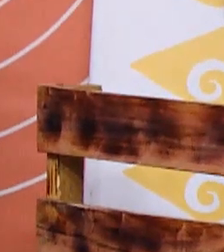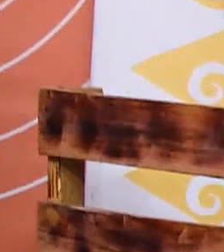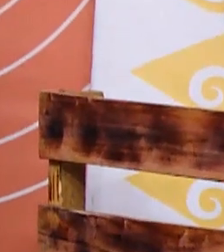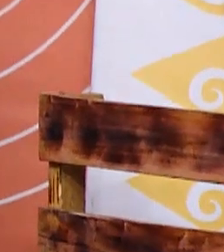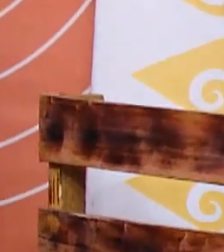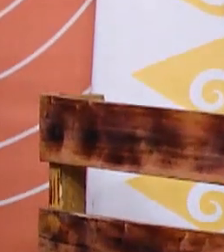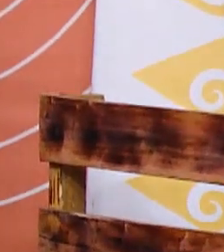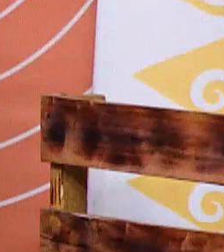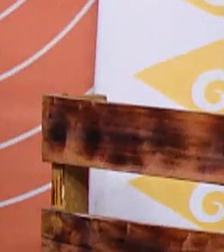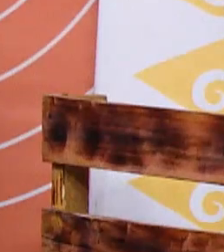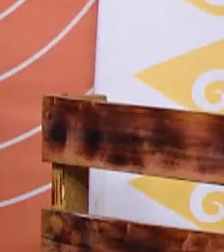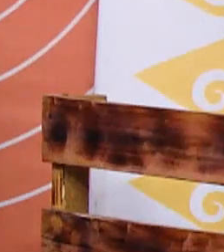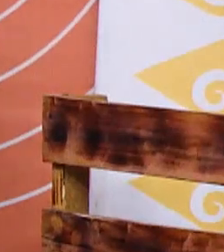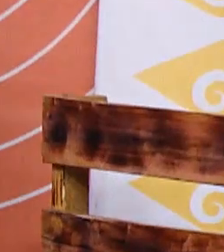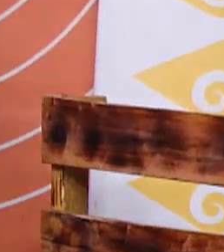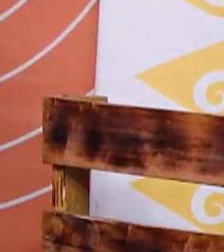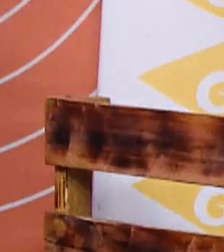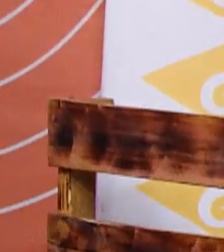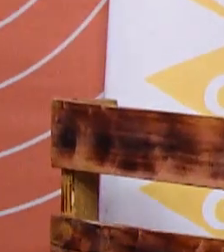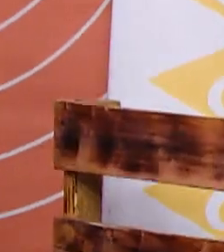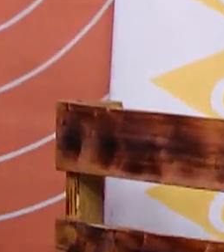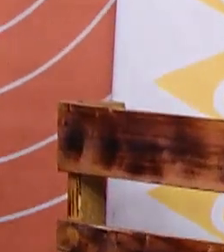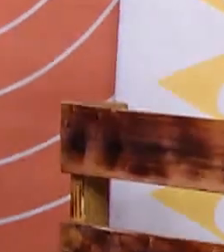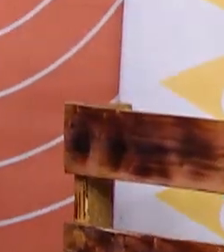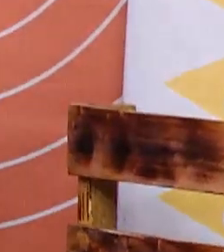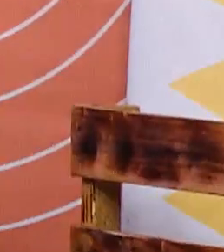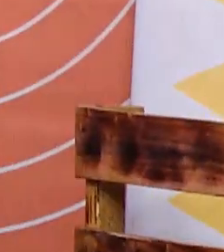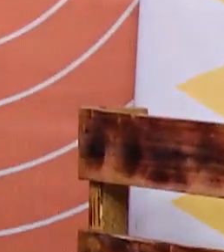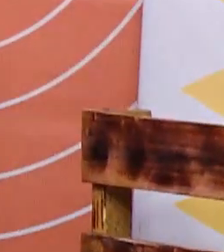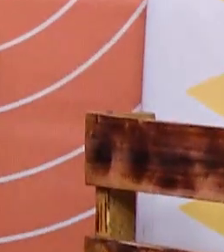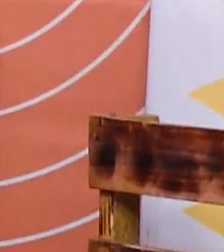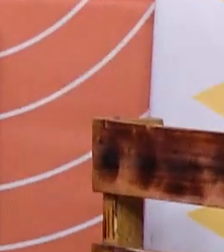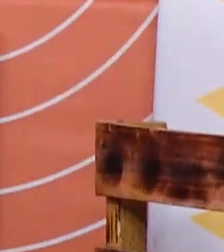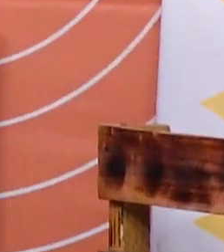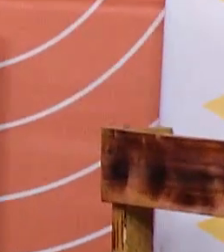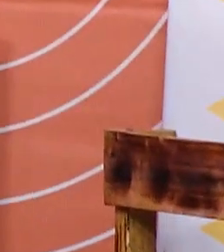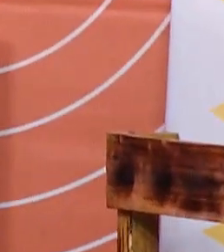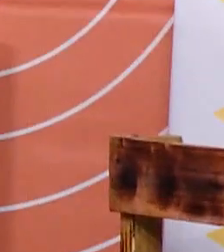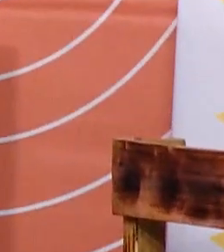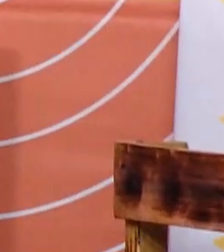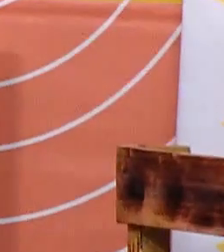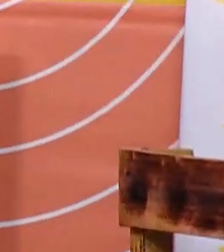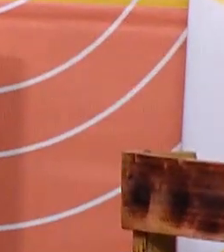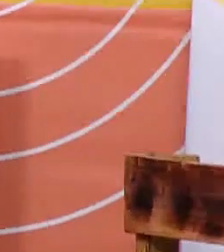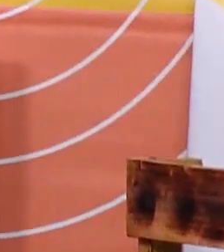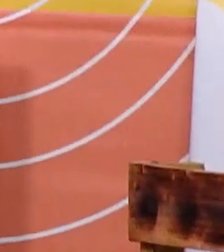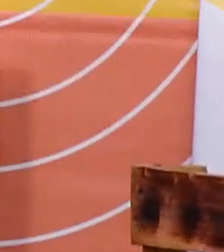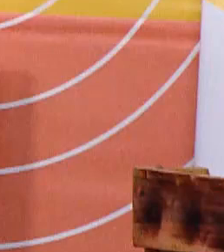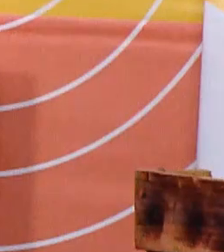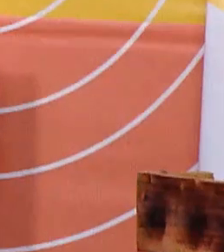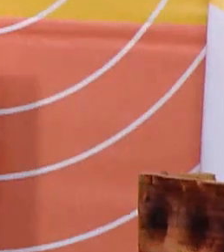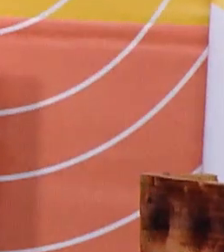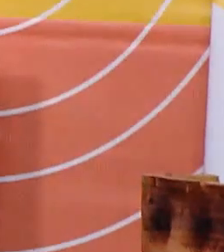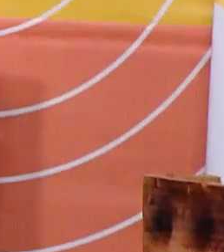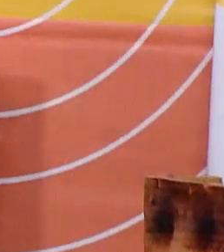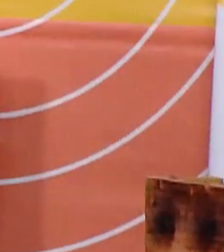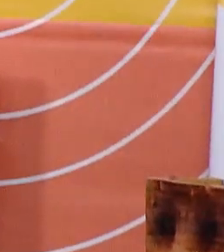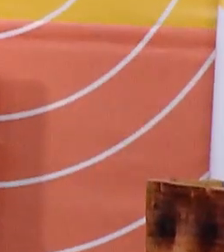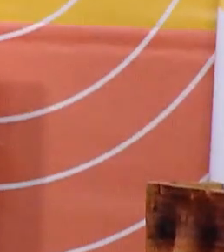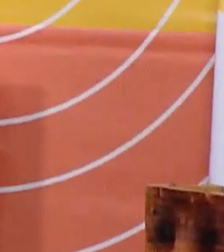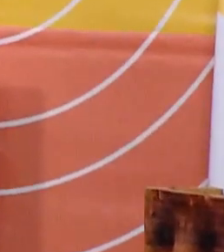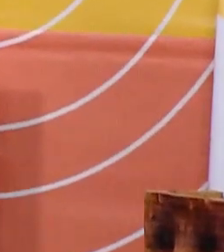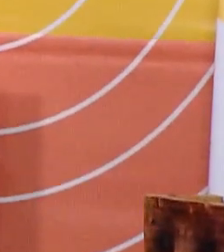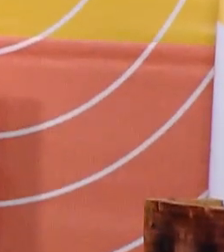Muchas gracias por estar con nosotros bienvenidos bienvenidas a culturas vtv hoy con un programa sumamente especial ya lo saben